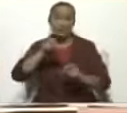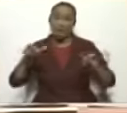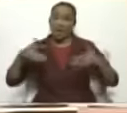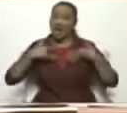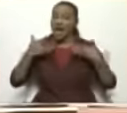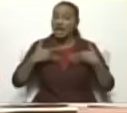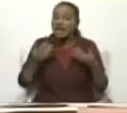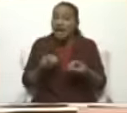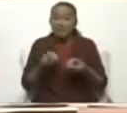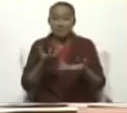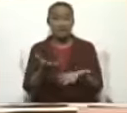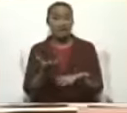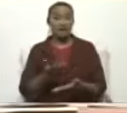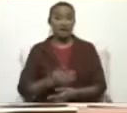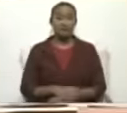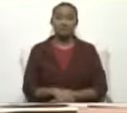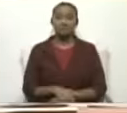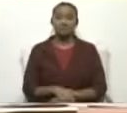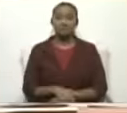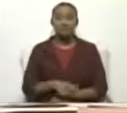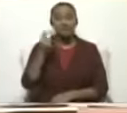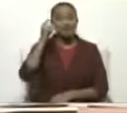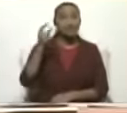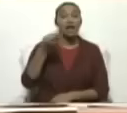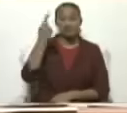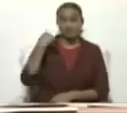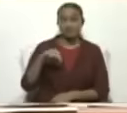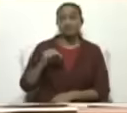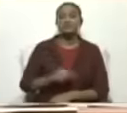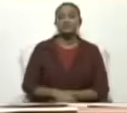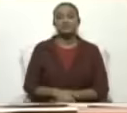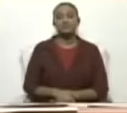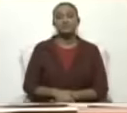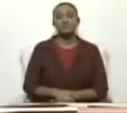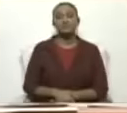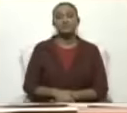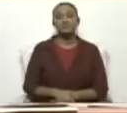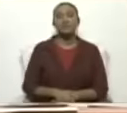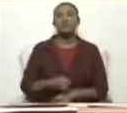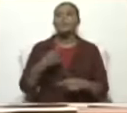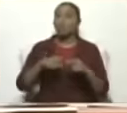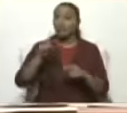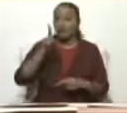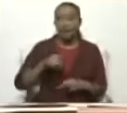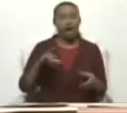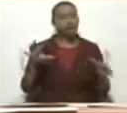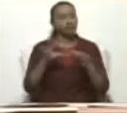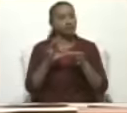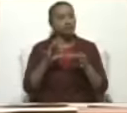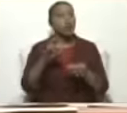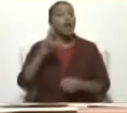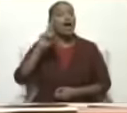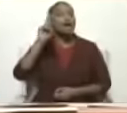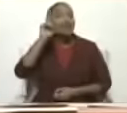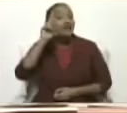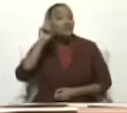combinada con la acción de ayer, pero también con la razón de lo que ocurrió ayer. El que tenga ojos,